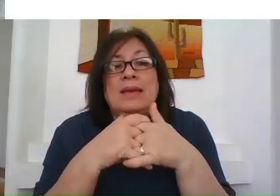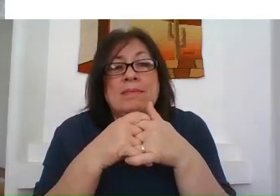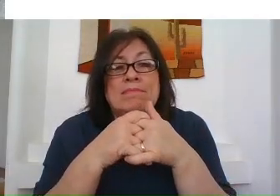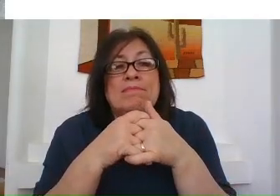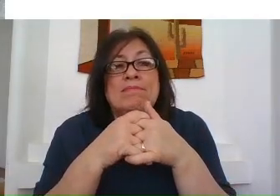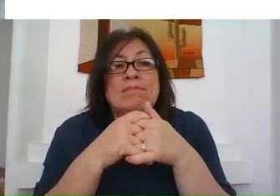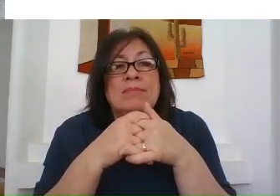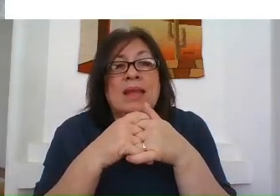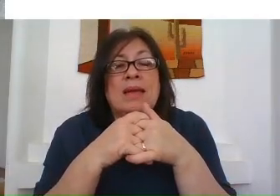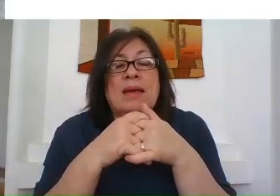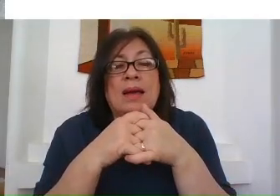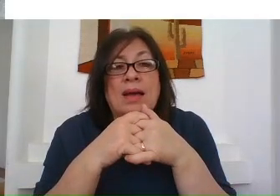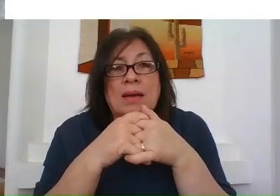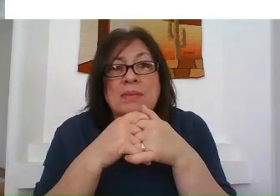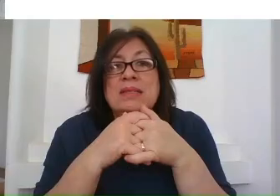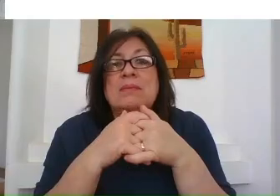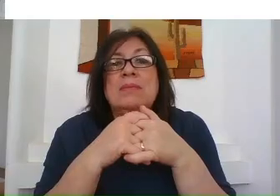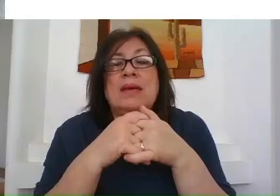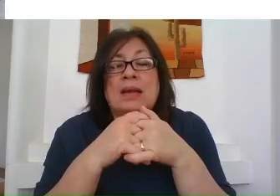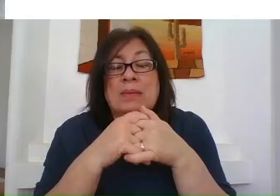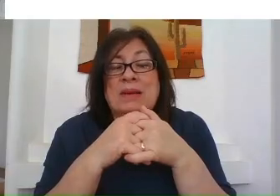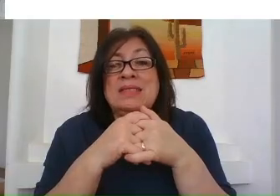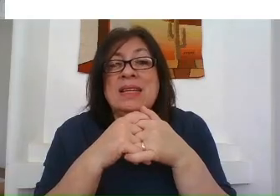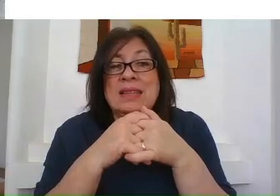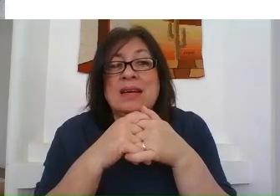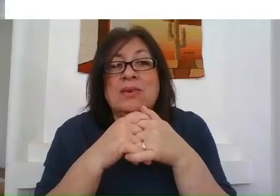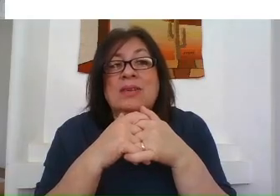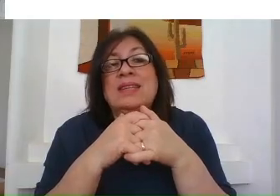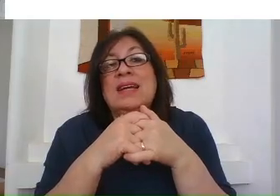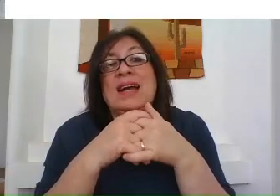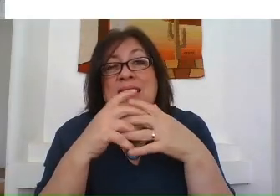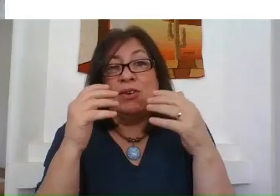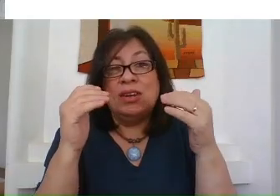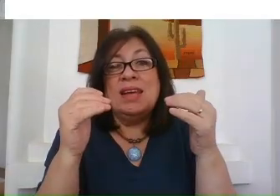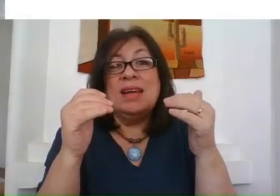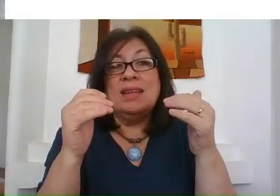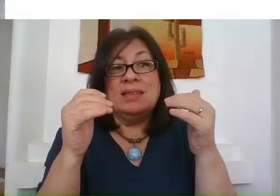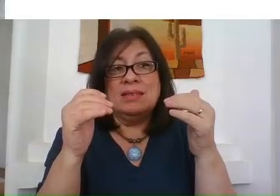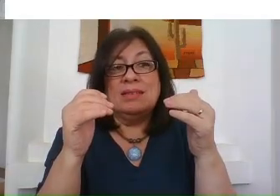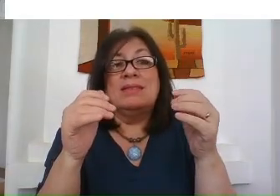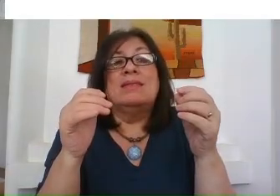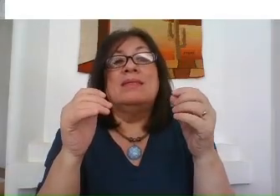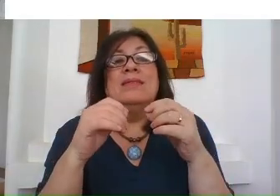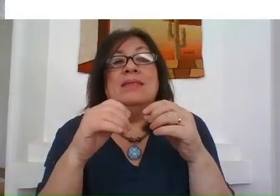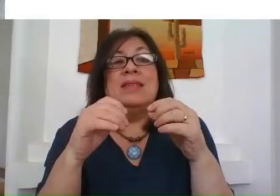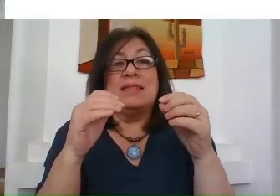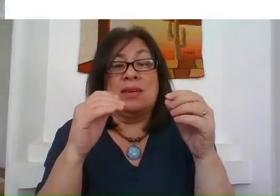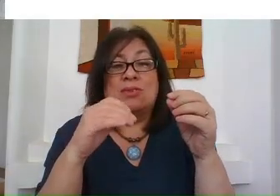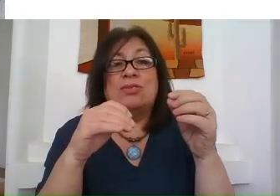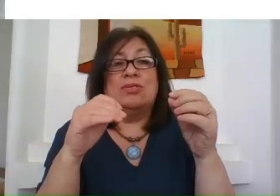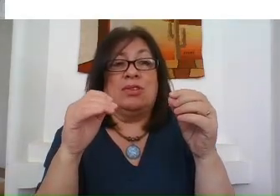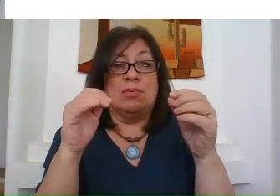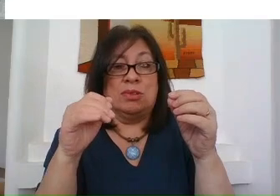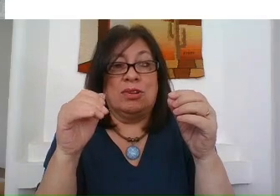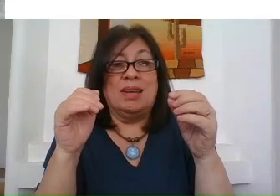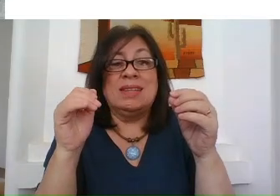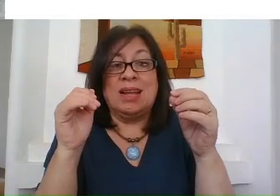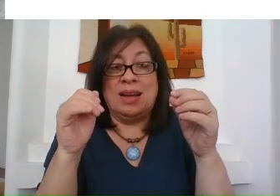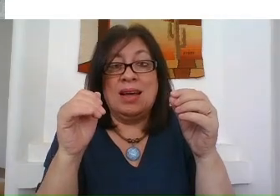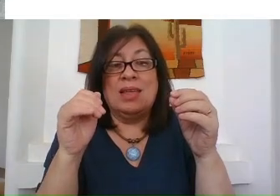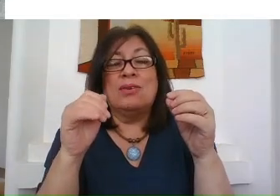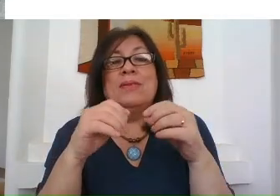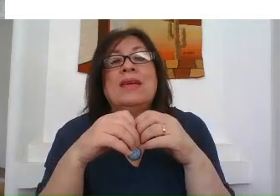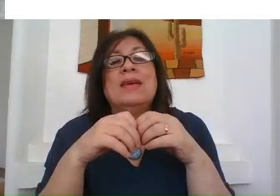También a mí se me representa con esta categoría, desarrollo